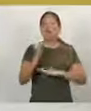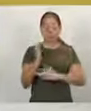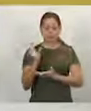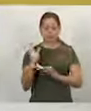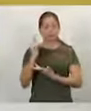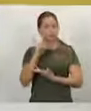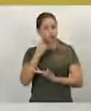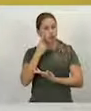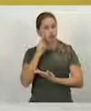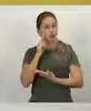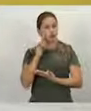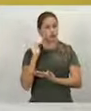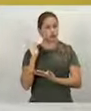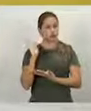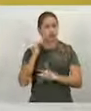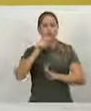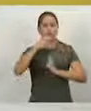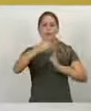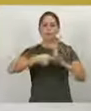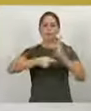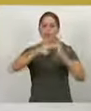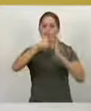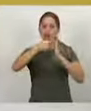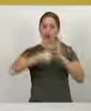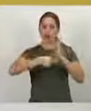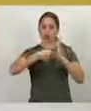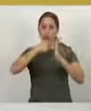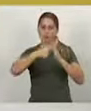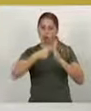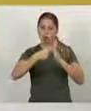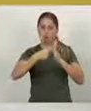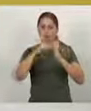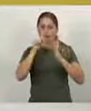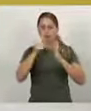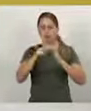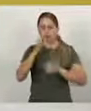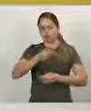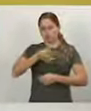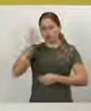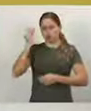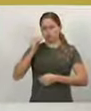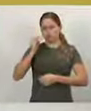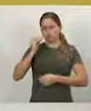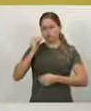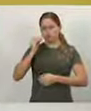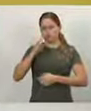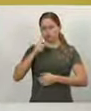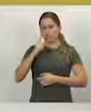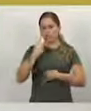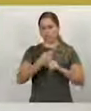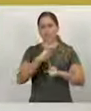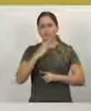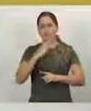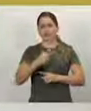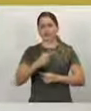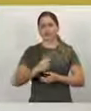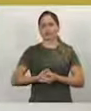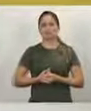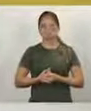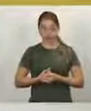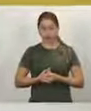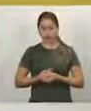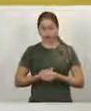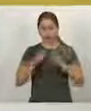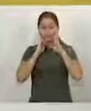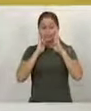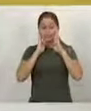a observar un material audiovisual que segura estoy que encontrarás la respuesta.